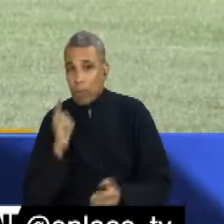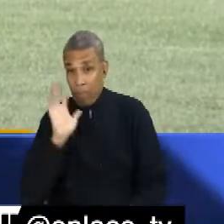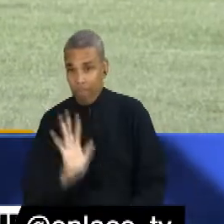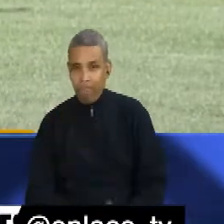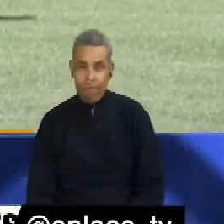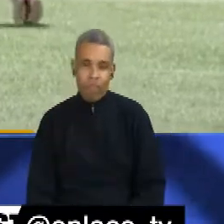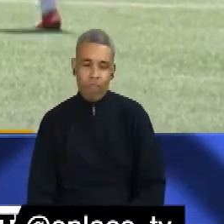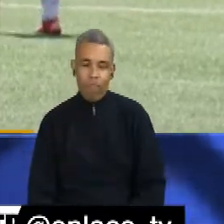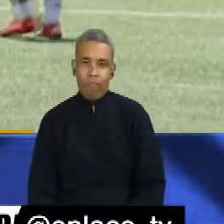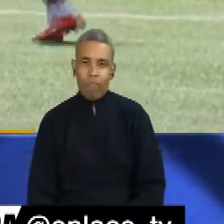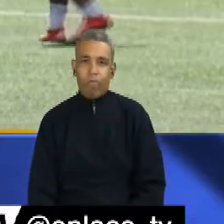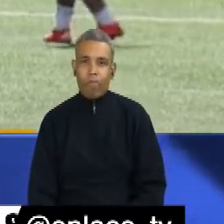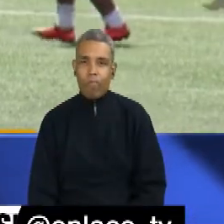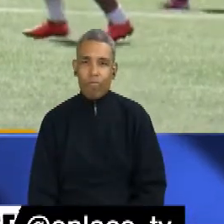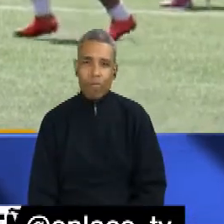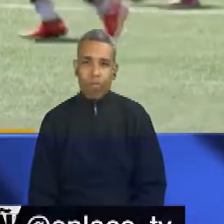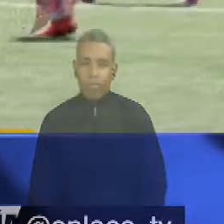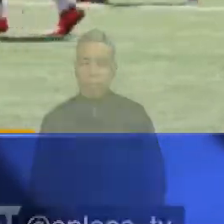Ya regresamos.